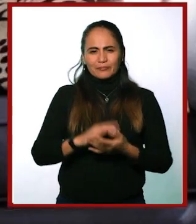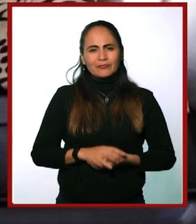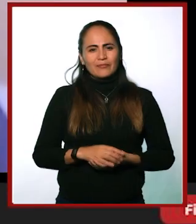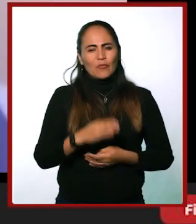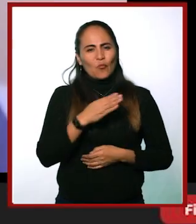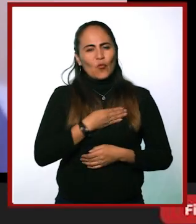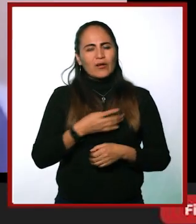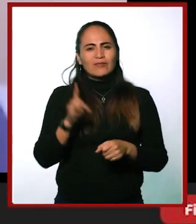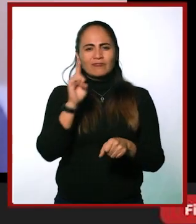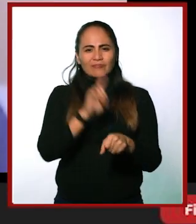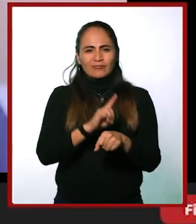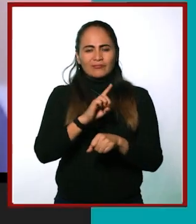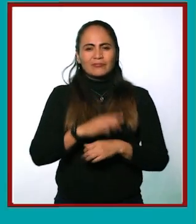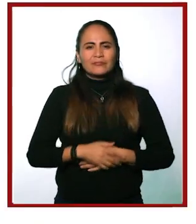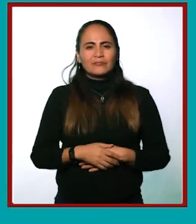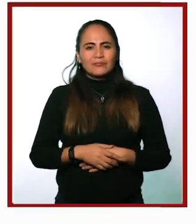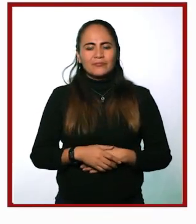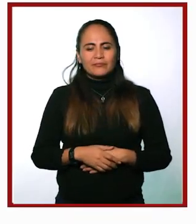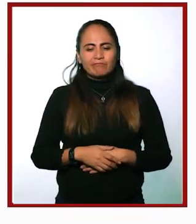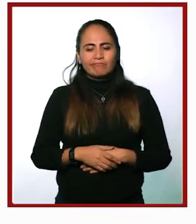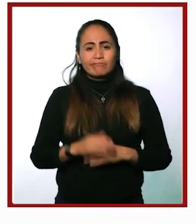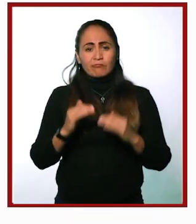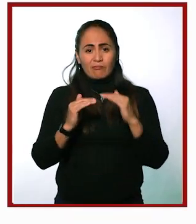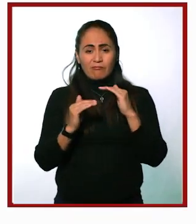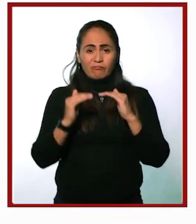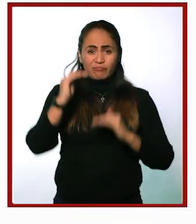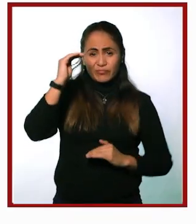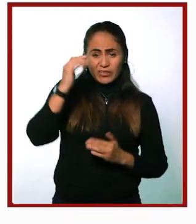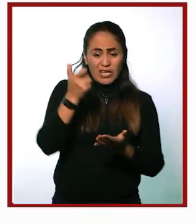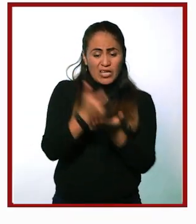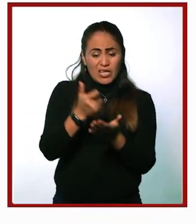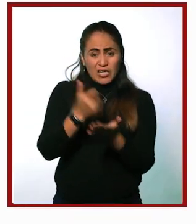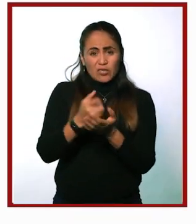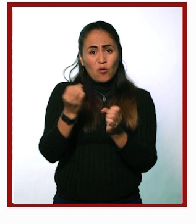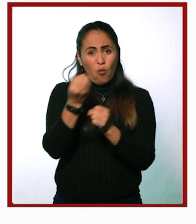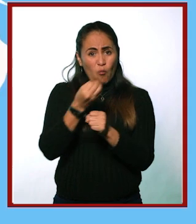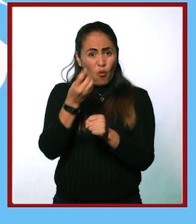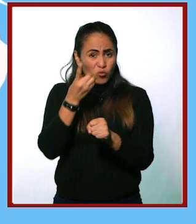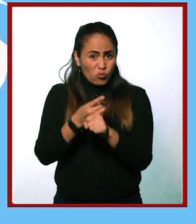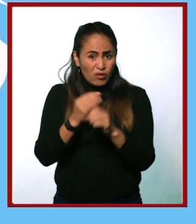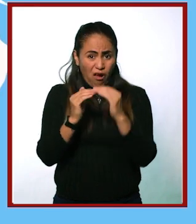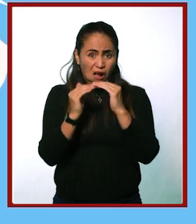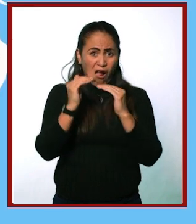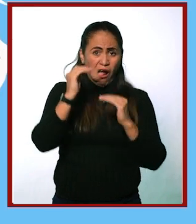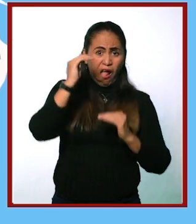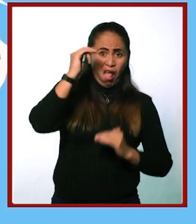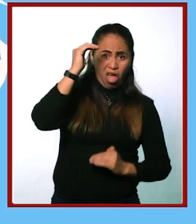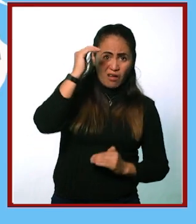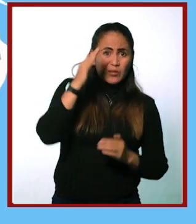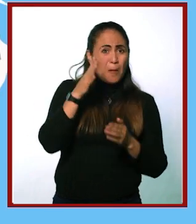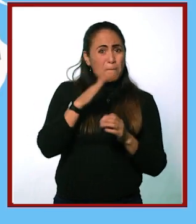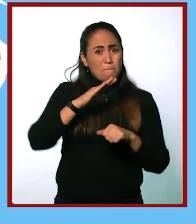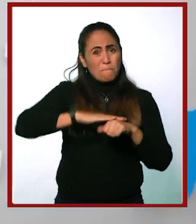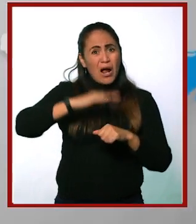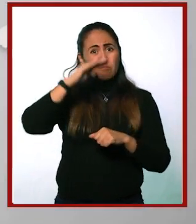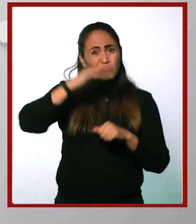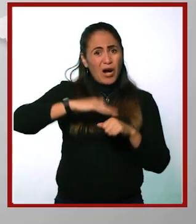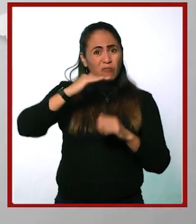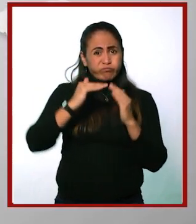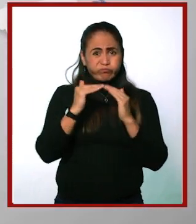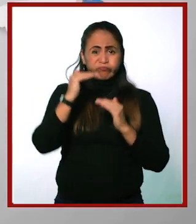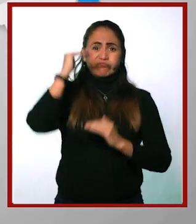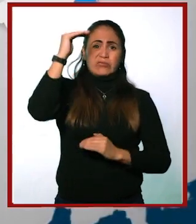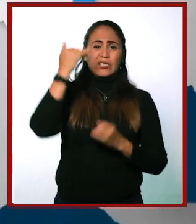Muchas gracias. Muy buenos días. La desigualdad de ingresos y oportunidades está en aumento a nivel global y en los